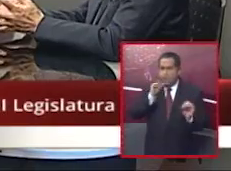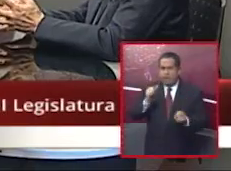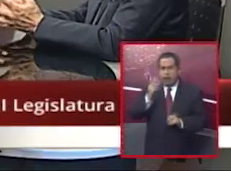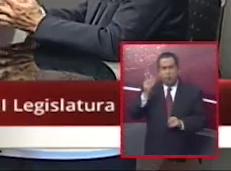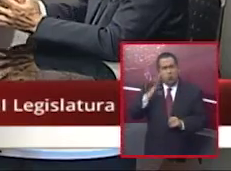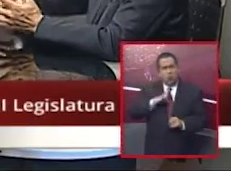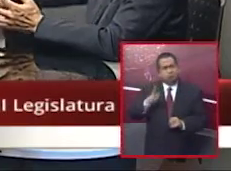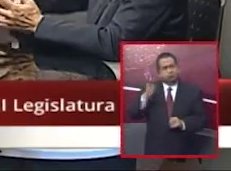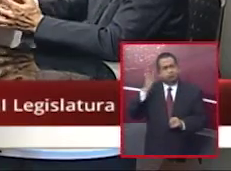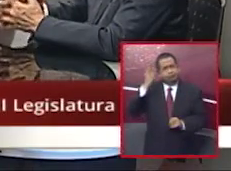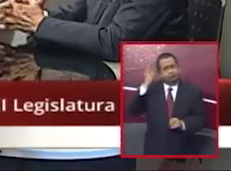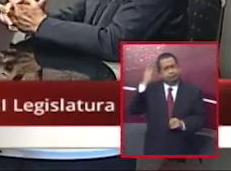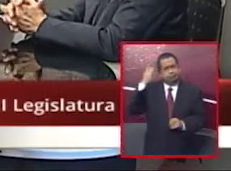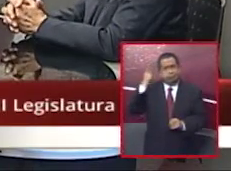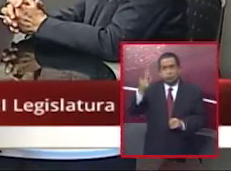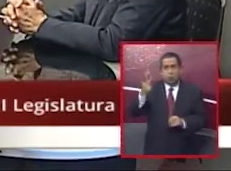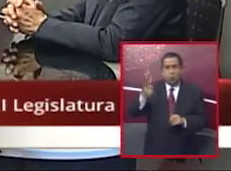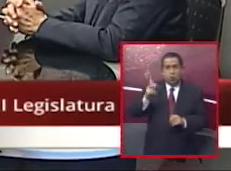se